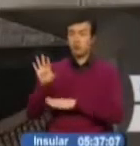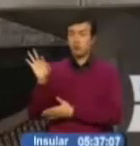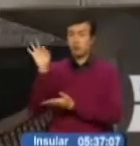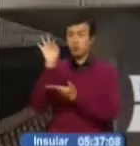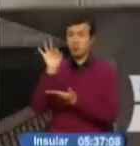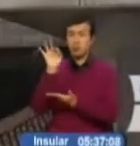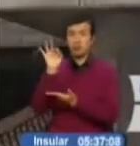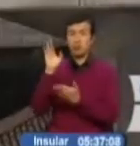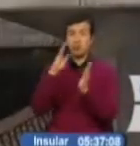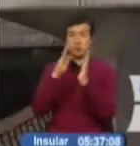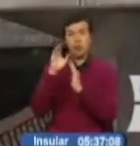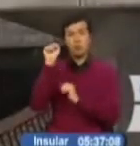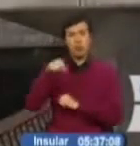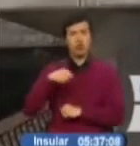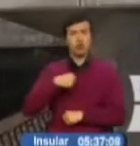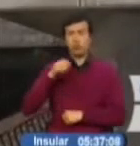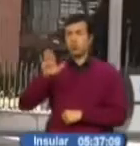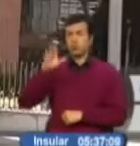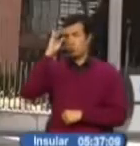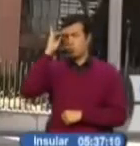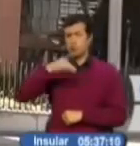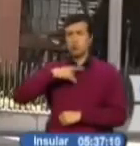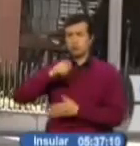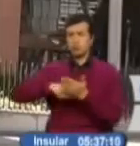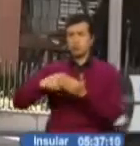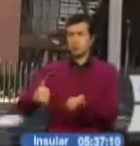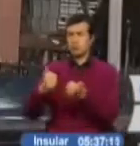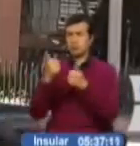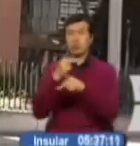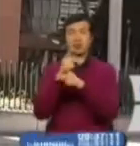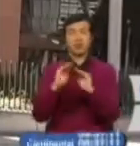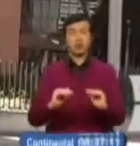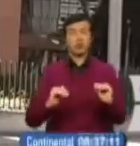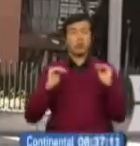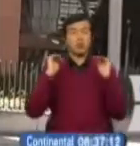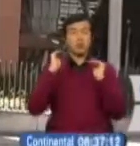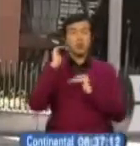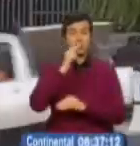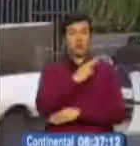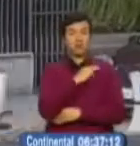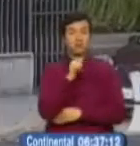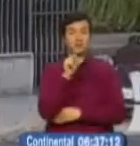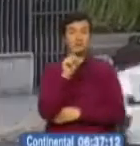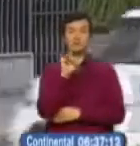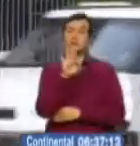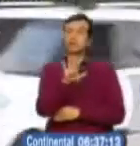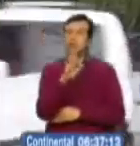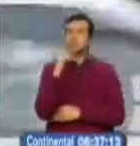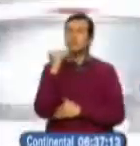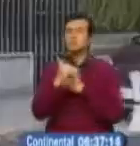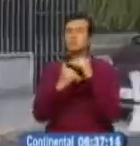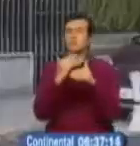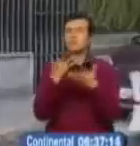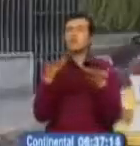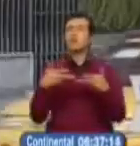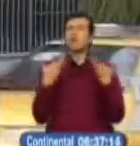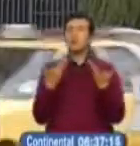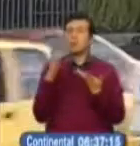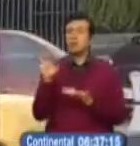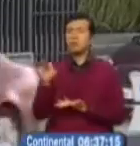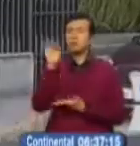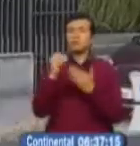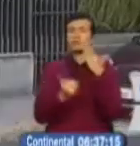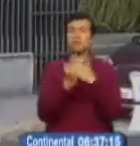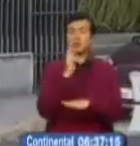tomar decisiones administrativas y académicas, mientras el Consejo Superior de la Universidad Andina decida qué procedimiento adoptar para designar